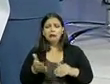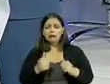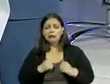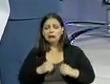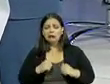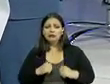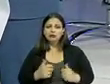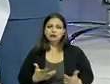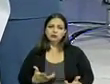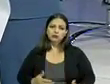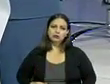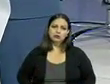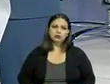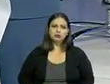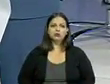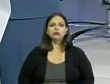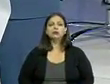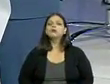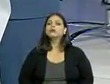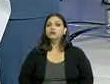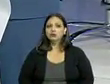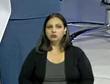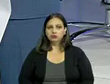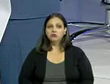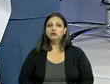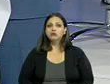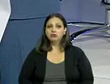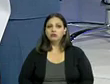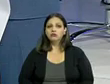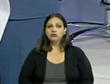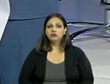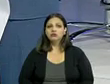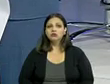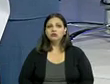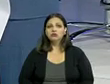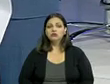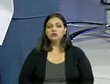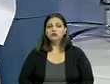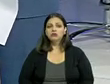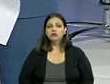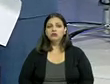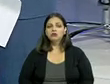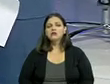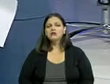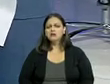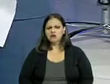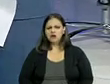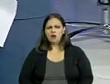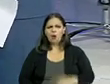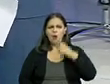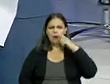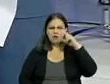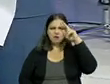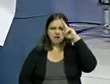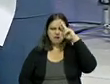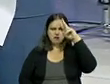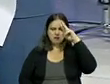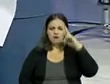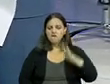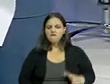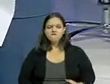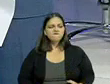preferiría morir antes de ir a un centro de rehabilitación que, como los nuestros, lejos de rehabilitar, terminan de destruir al ser